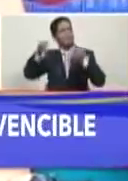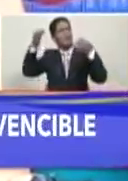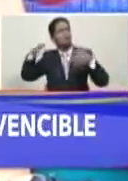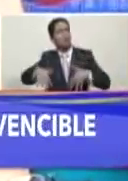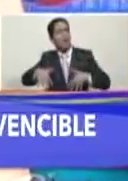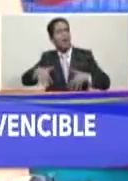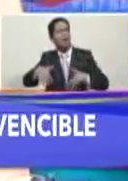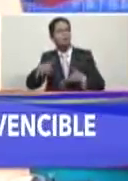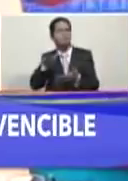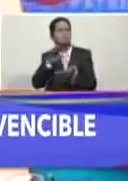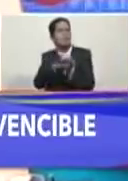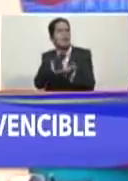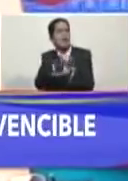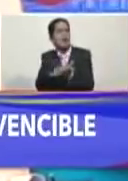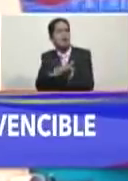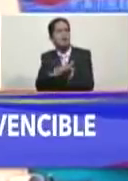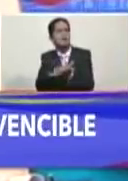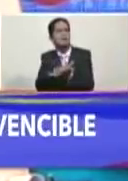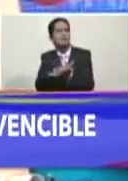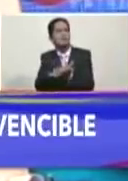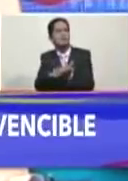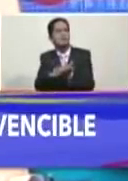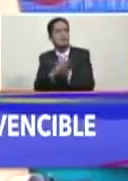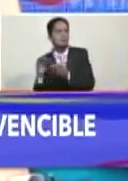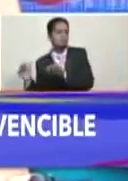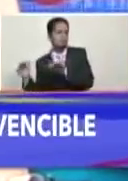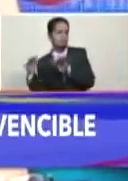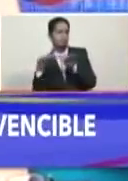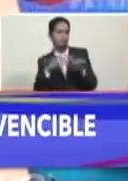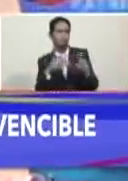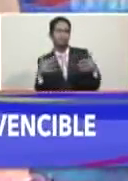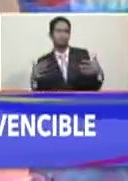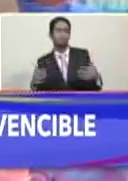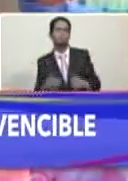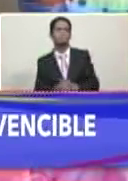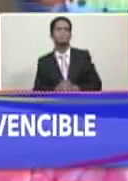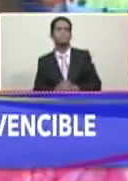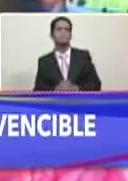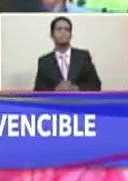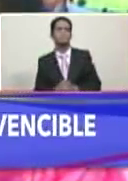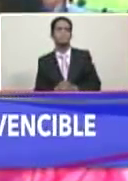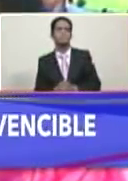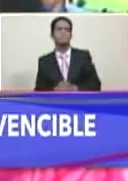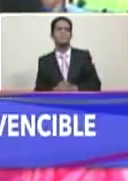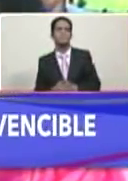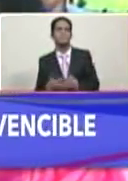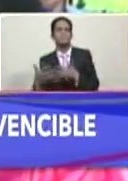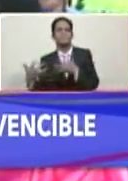serena, fueron al encuentro de las tropas